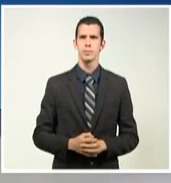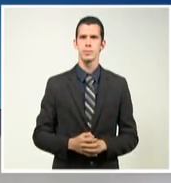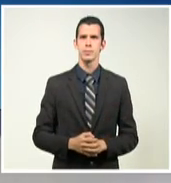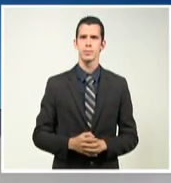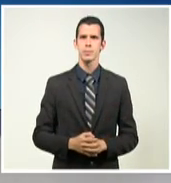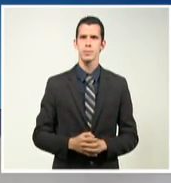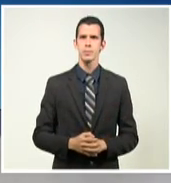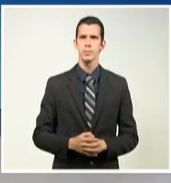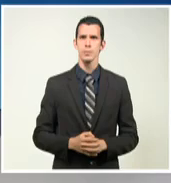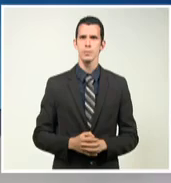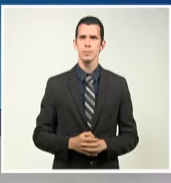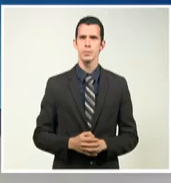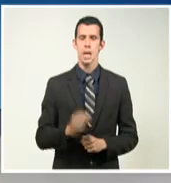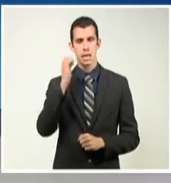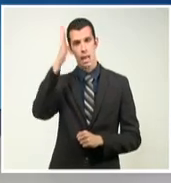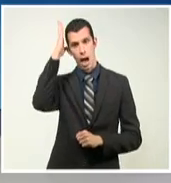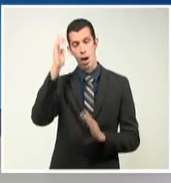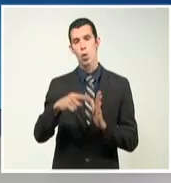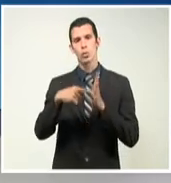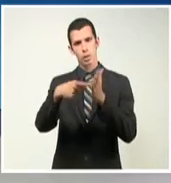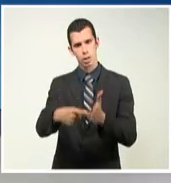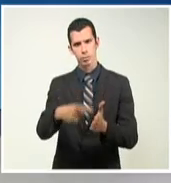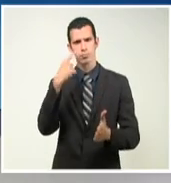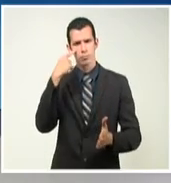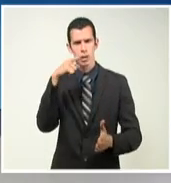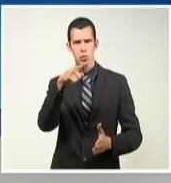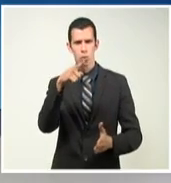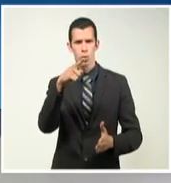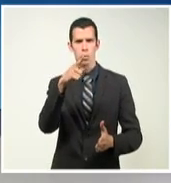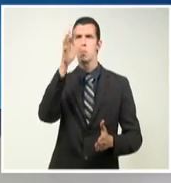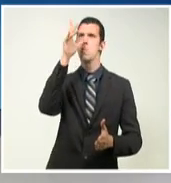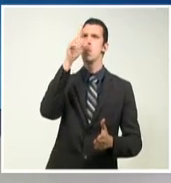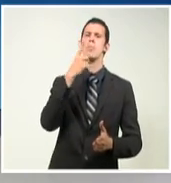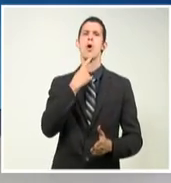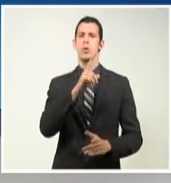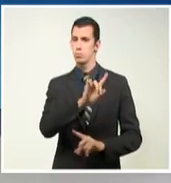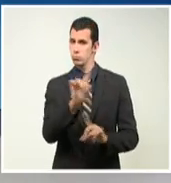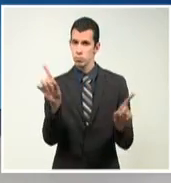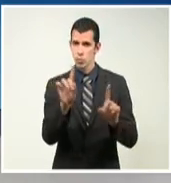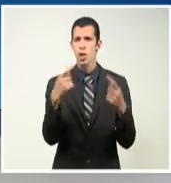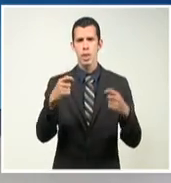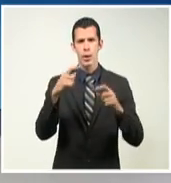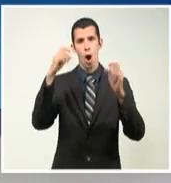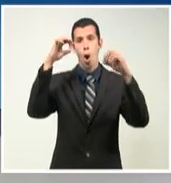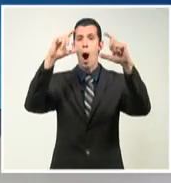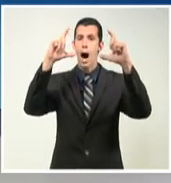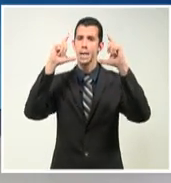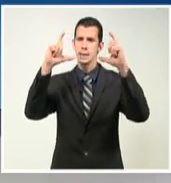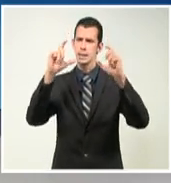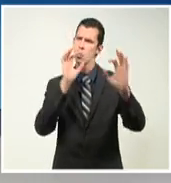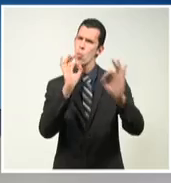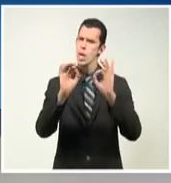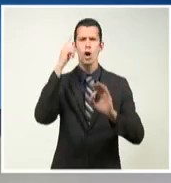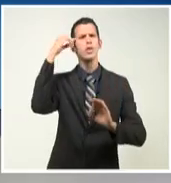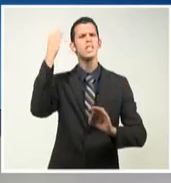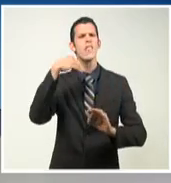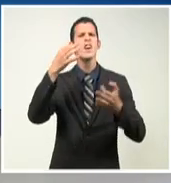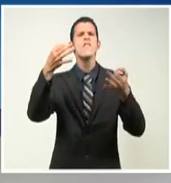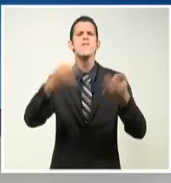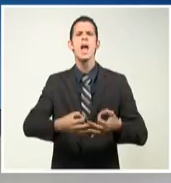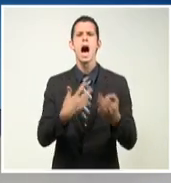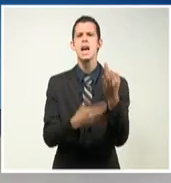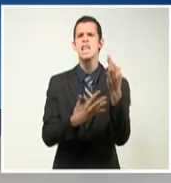hacerlo el presidente. Ojo con un detalle, ningún elemento de los que vamos a exponer ahora es un elemento oculto, o vamos a revelar